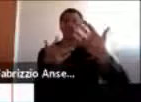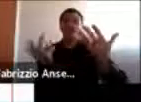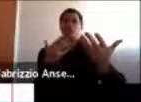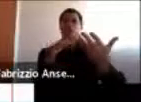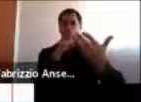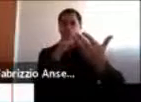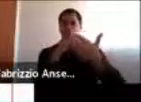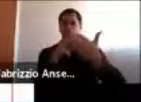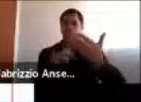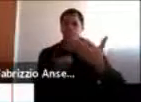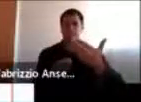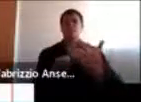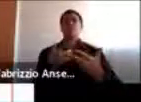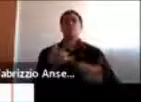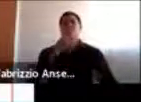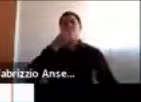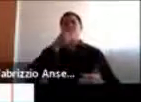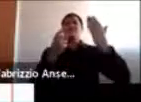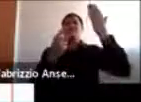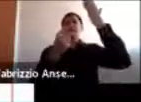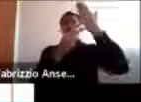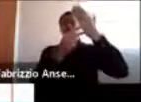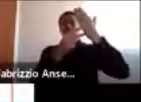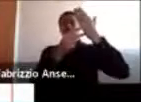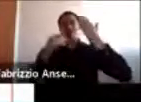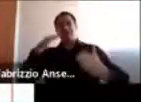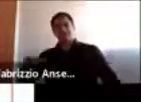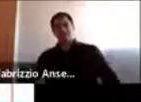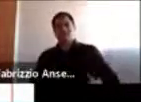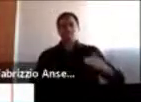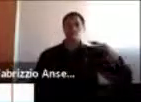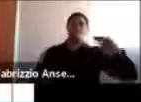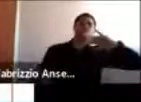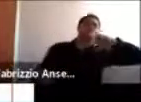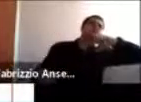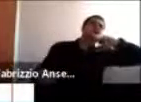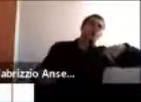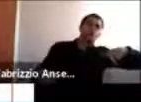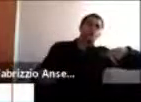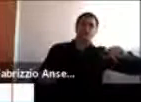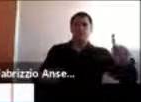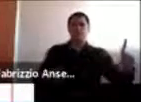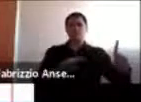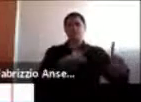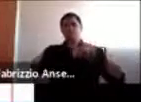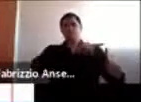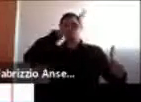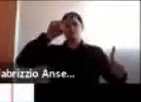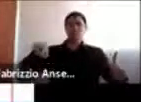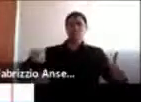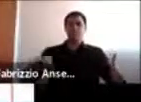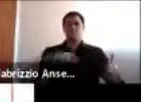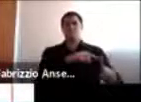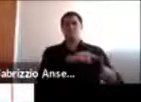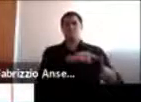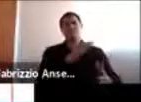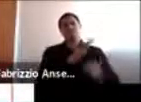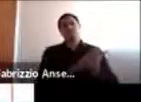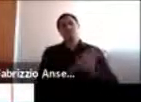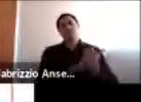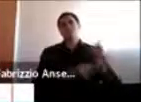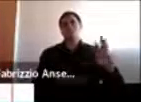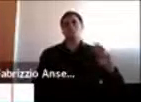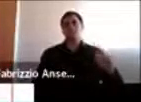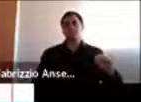como el triángulo de la tecnología y el aprendizaje que involucra a este adulto que en este caso lo situamos como la mamá el papá el